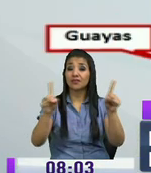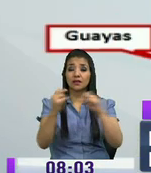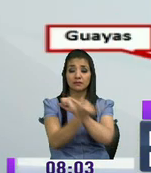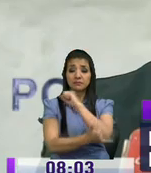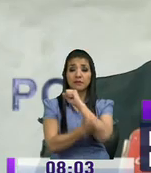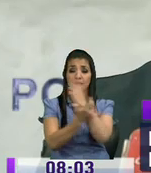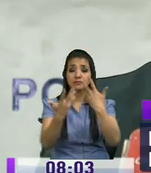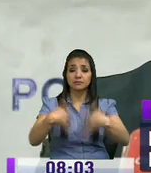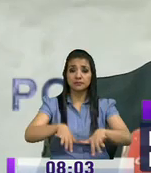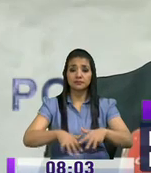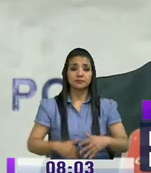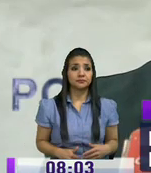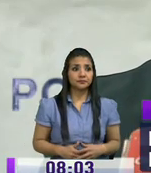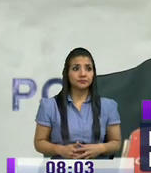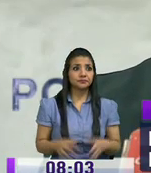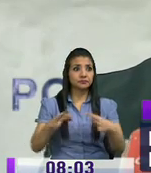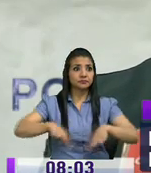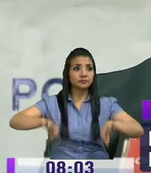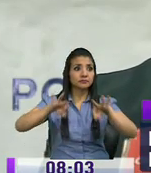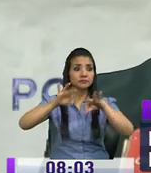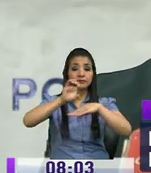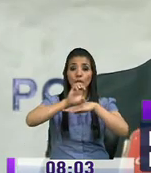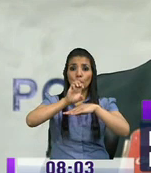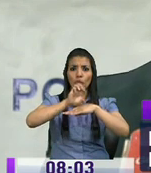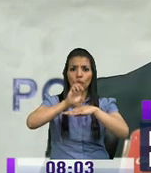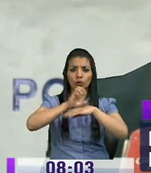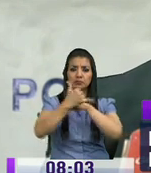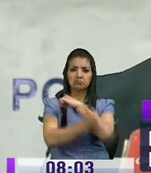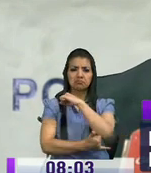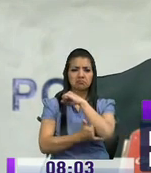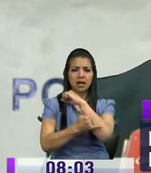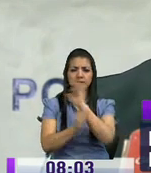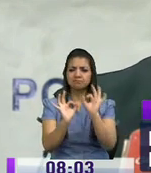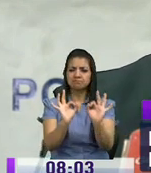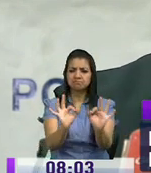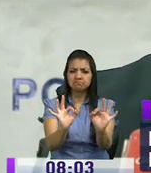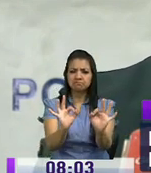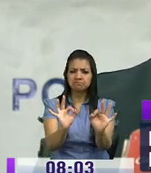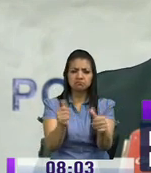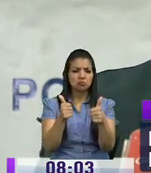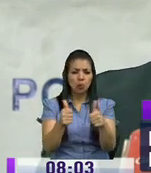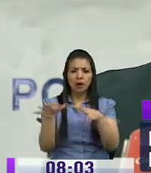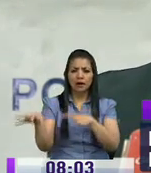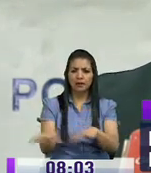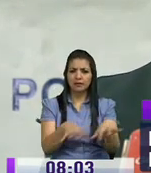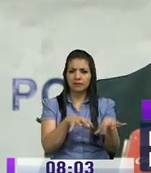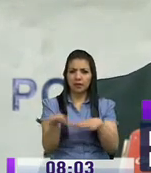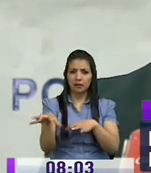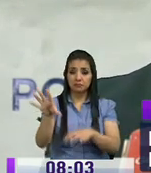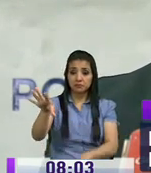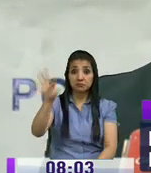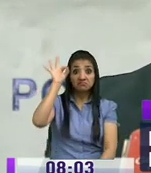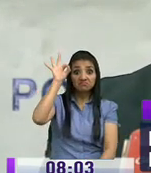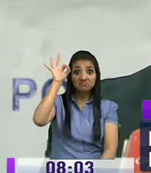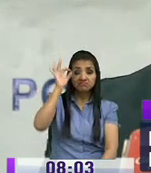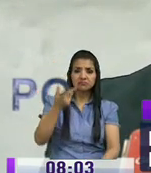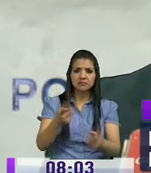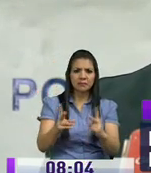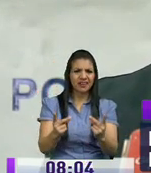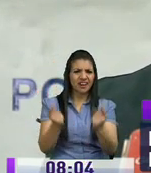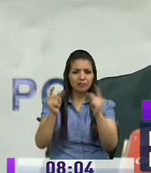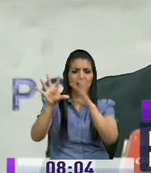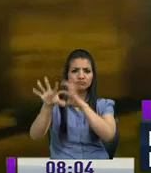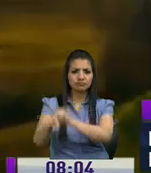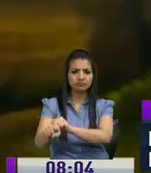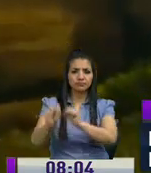del mundo. Destacar que Ecuador ha sido uno de los países más eficientes tanto en la identificación como en la rapidez a la hora